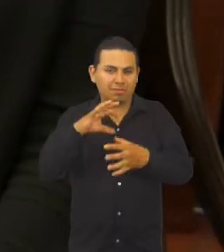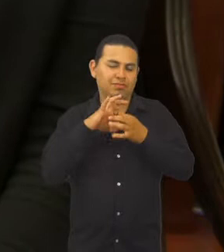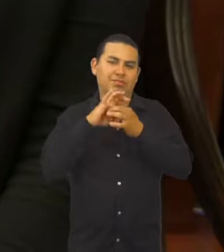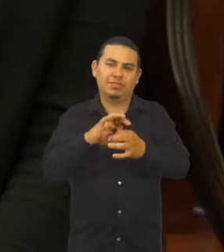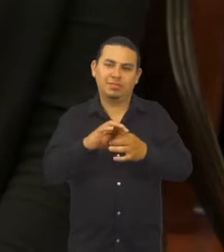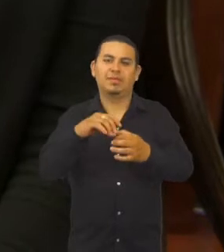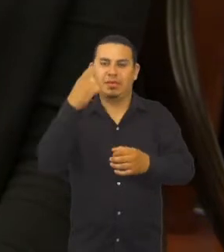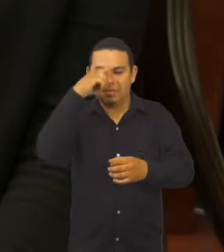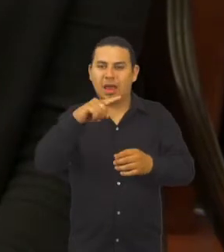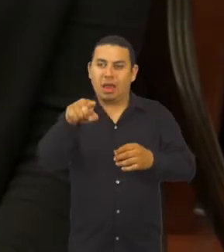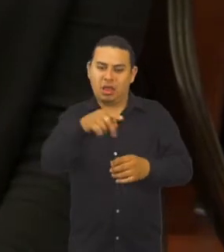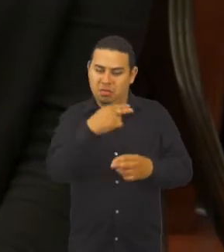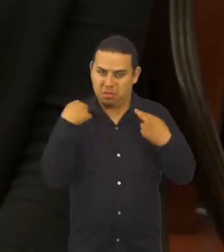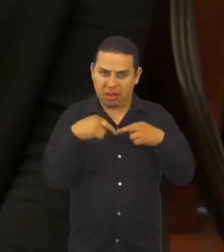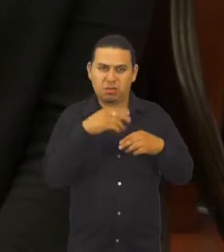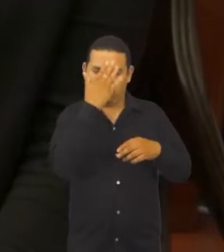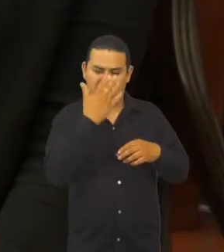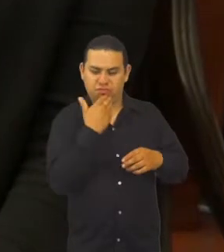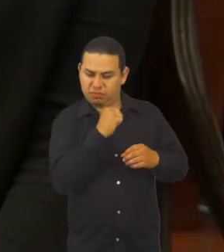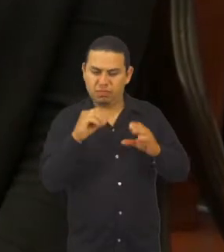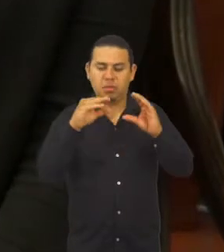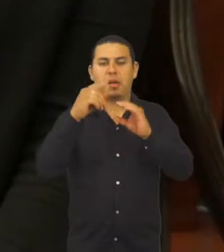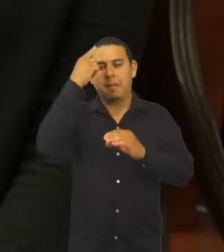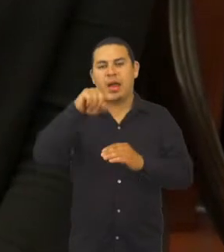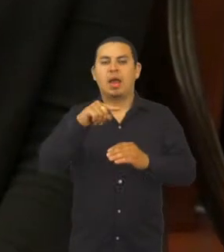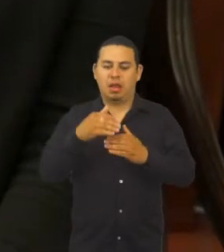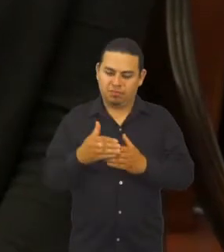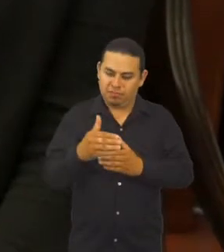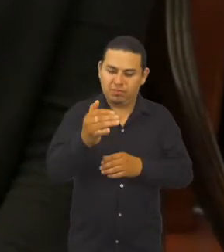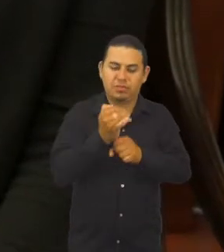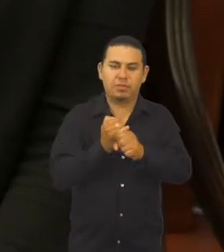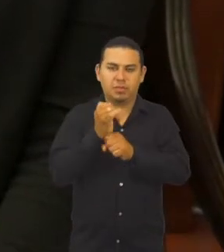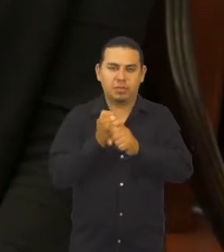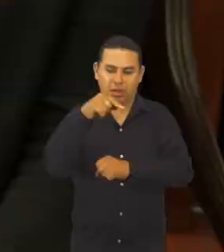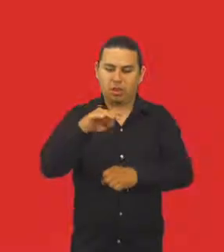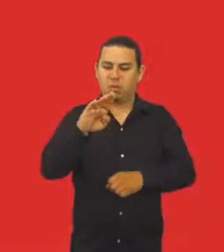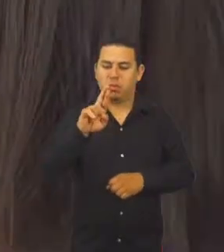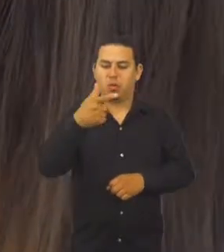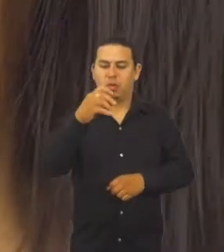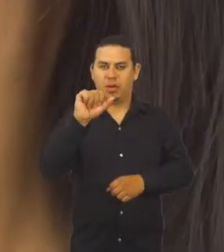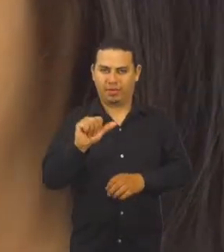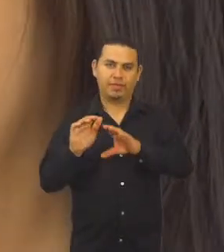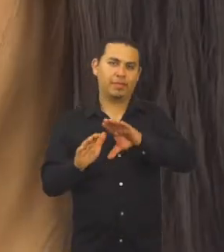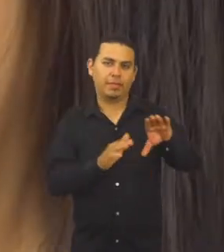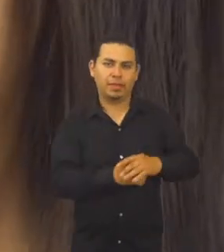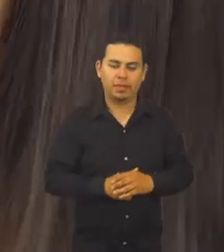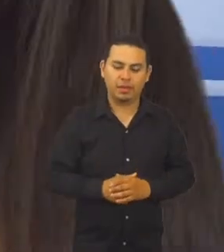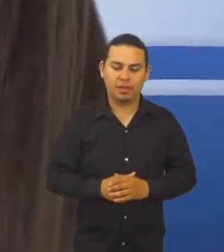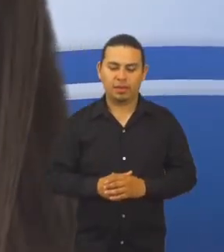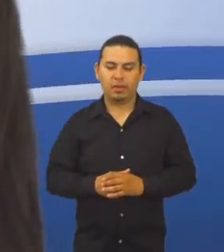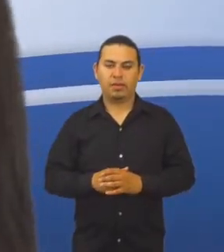y que están depositados una muy buena parte de ellos aquí en la Biblioteca Burgoa. Y para que no